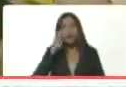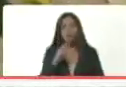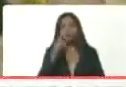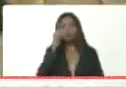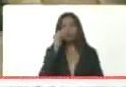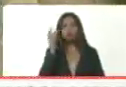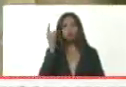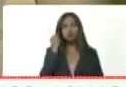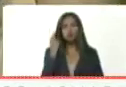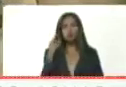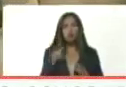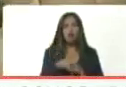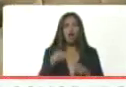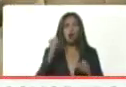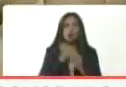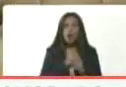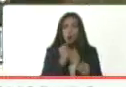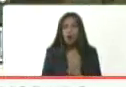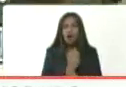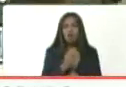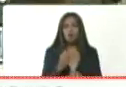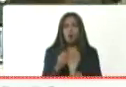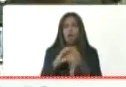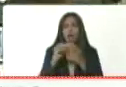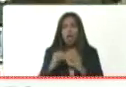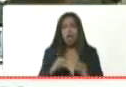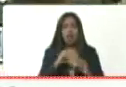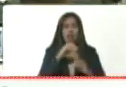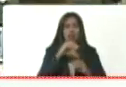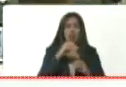maestras a las obreras a los obreros